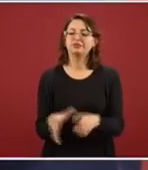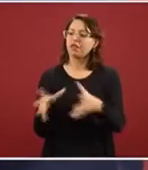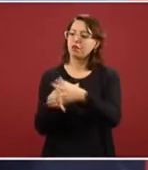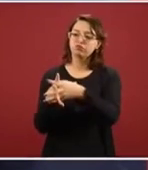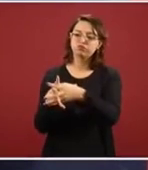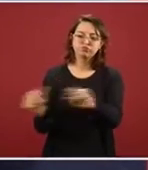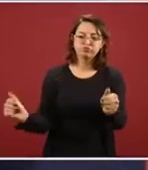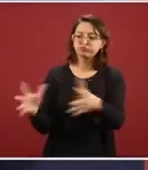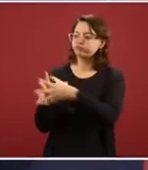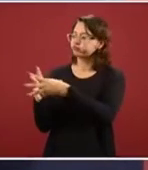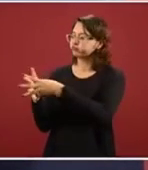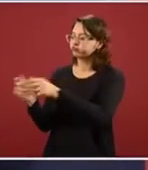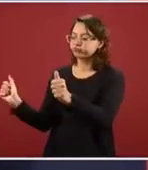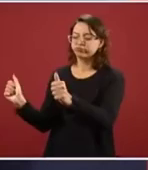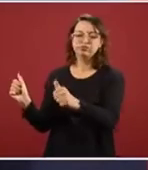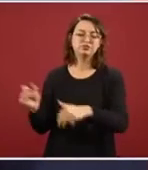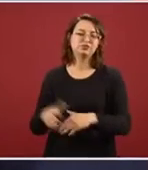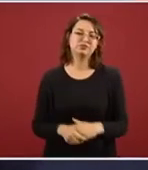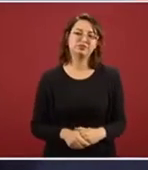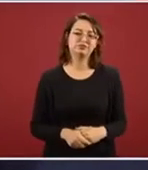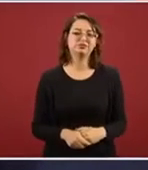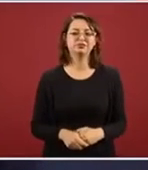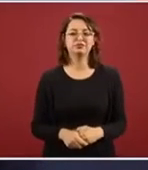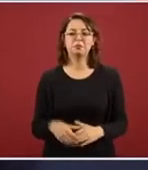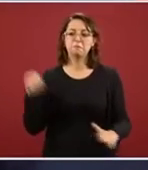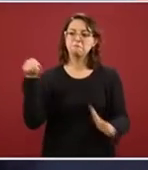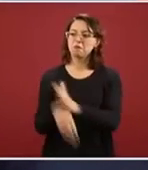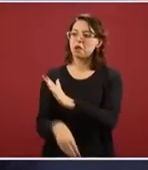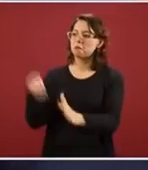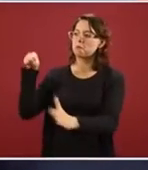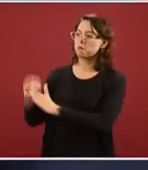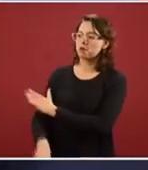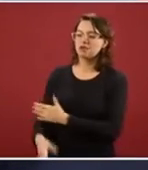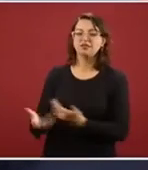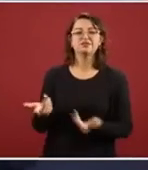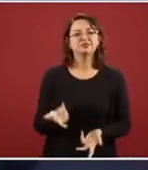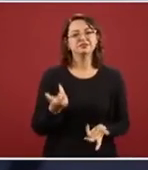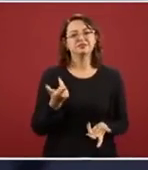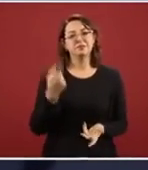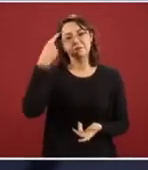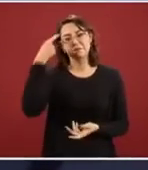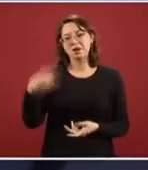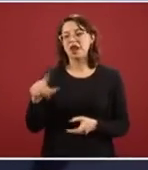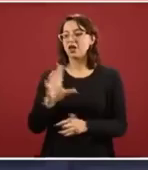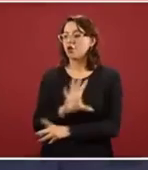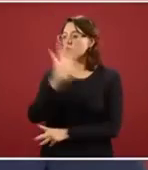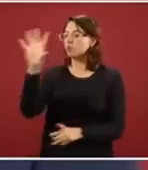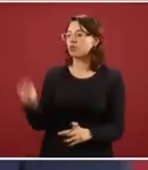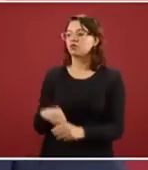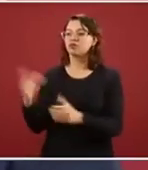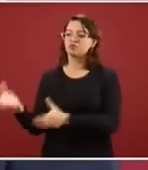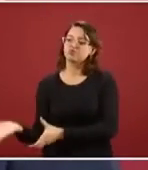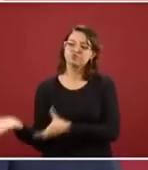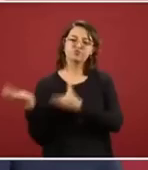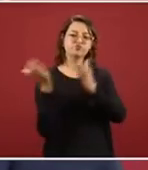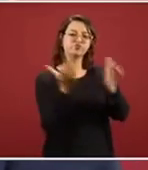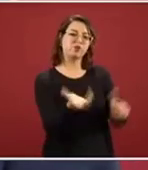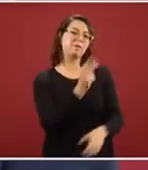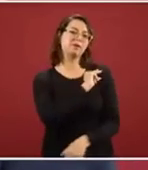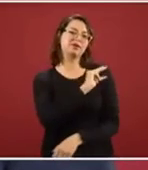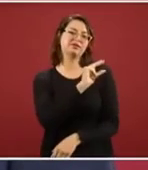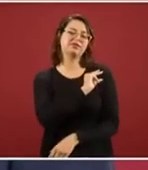acabar con las dos empresas públicas para dejarle el mercado a